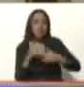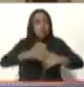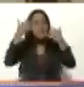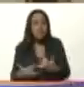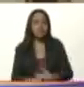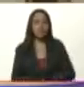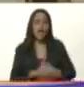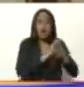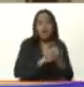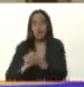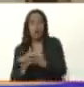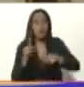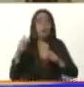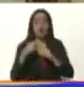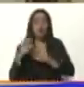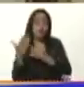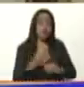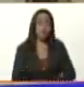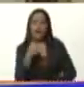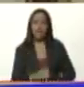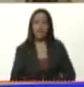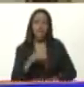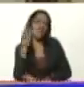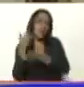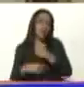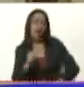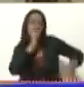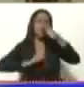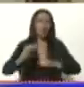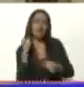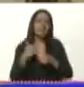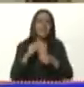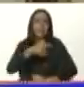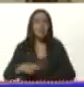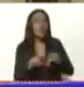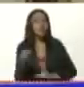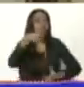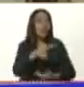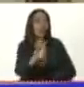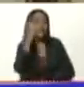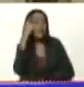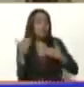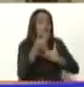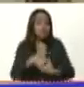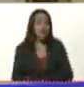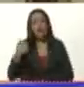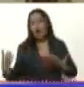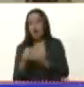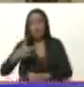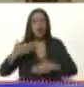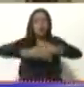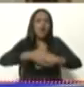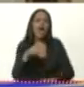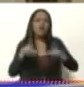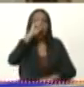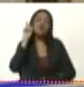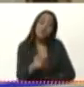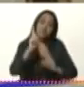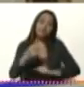protección, su correspondiente tapaboca. Yo tengo mi tapaboca por ahí, si me lo pudieran, fíjense ustedes.